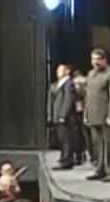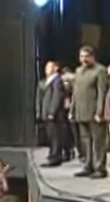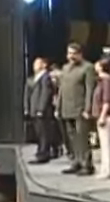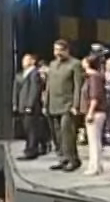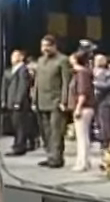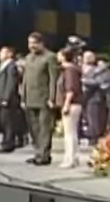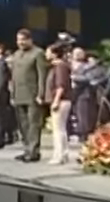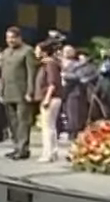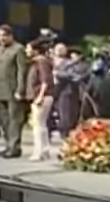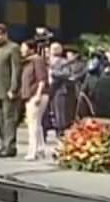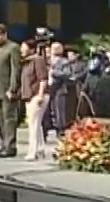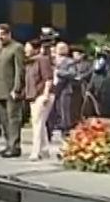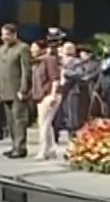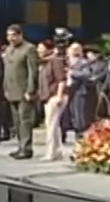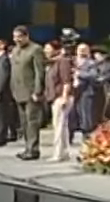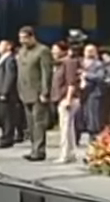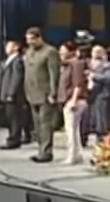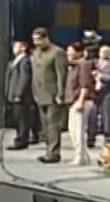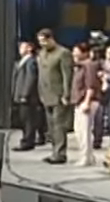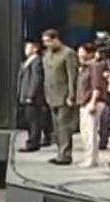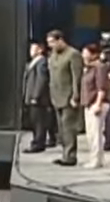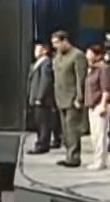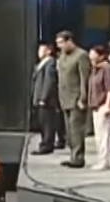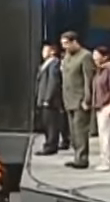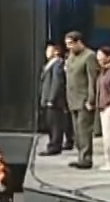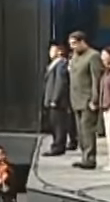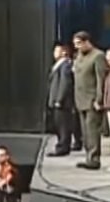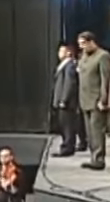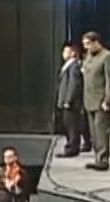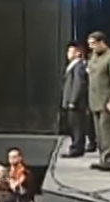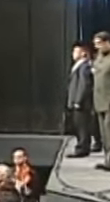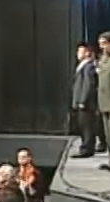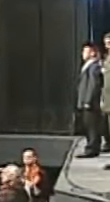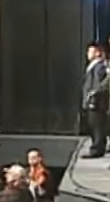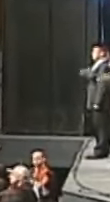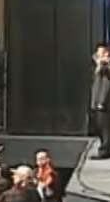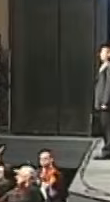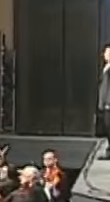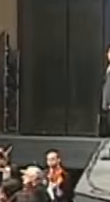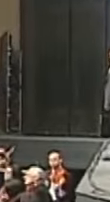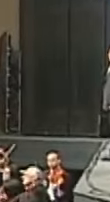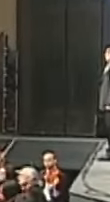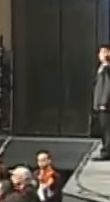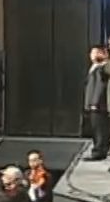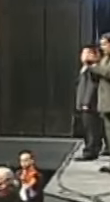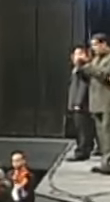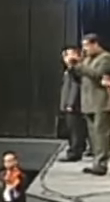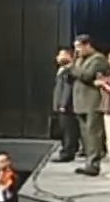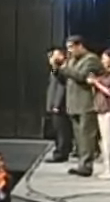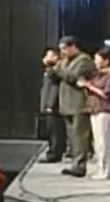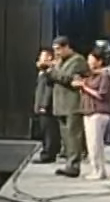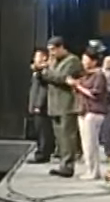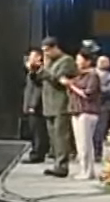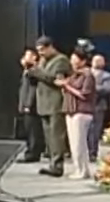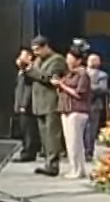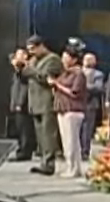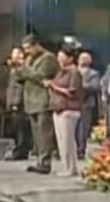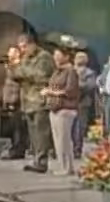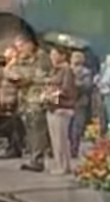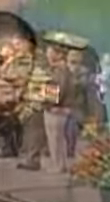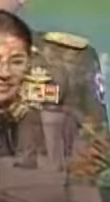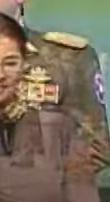celebración del Día Nacional del Médico. Debemos destacar, como bien decíamos, que entre los